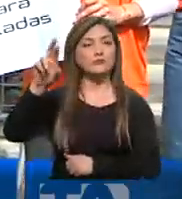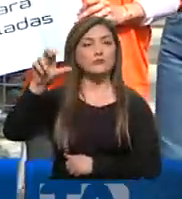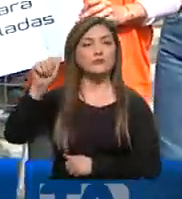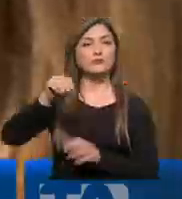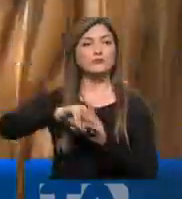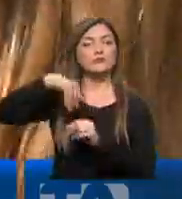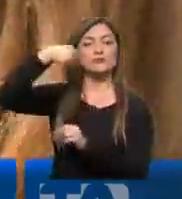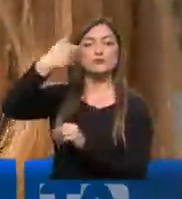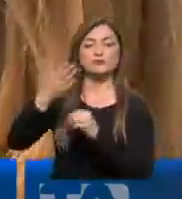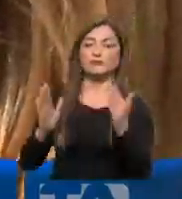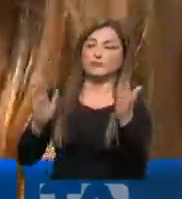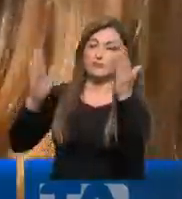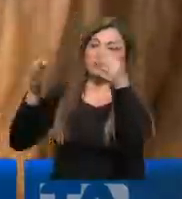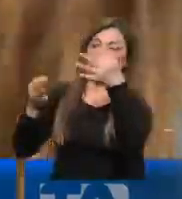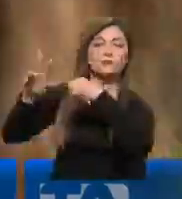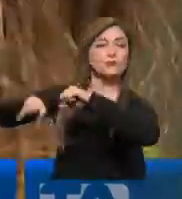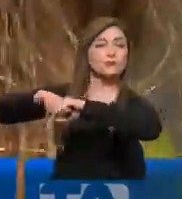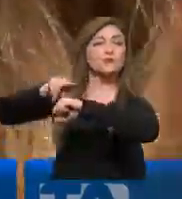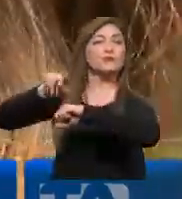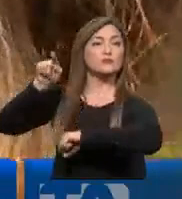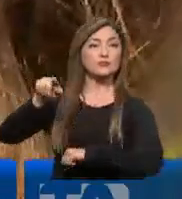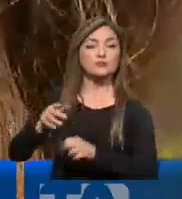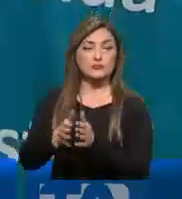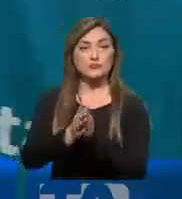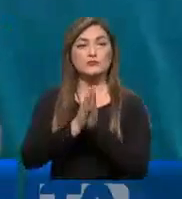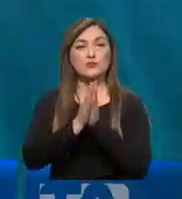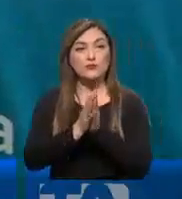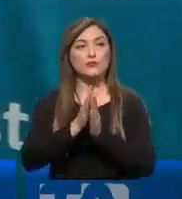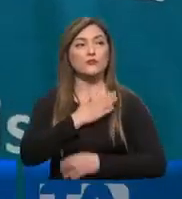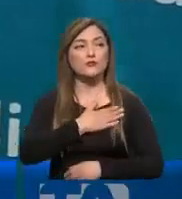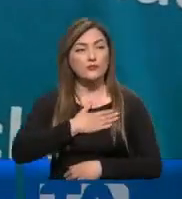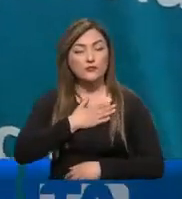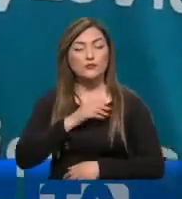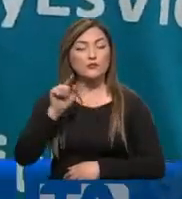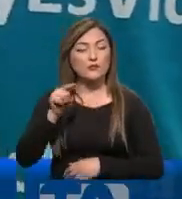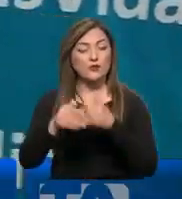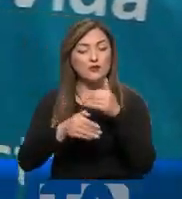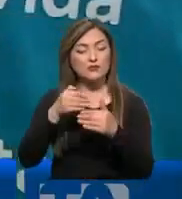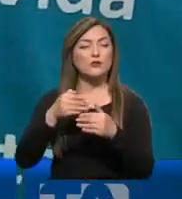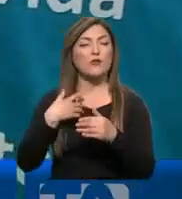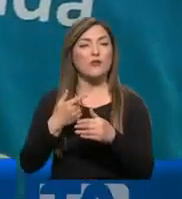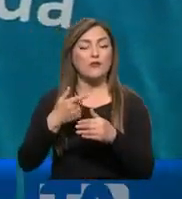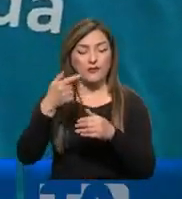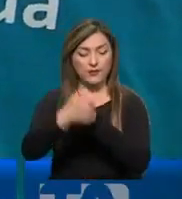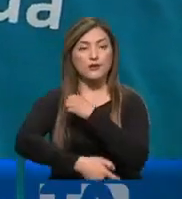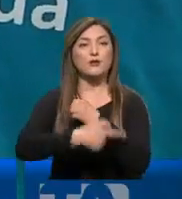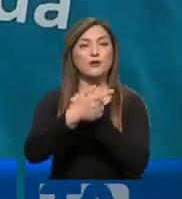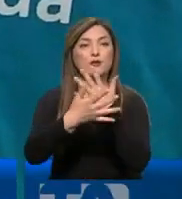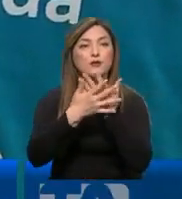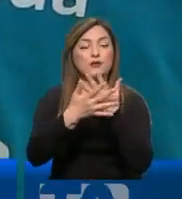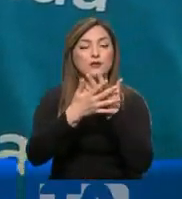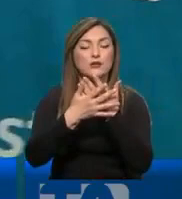en los exteriores de la Corte Nacional de Justicia para pedir se ratifique en la audiencia de casación la sentencia al procesado por